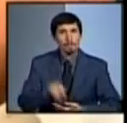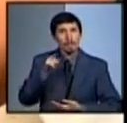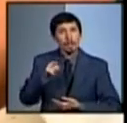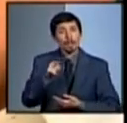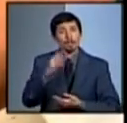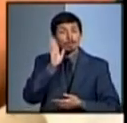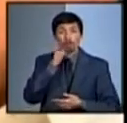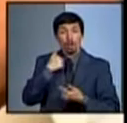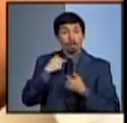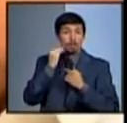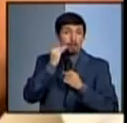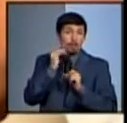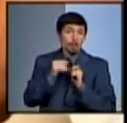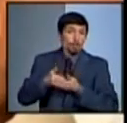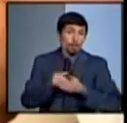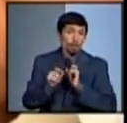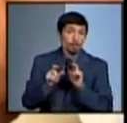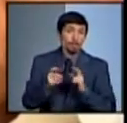ser indefenso,